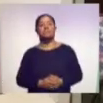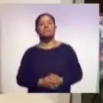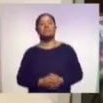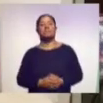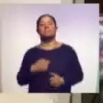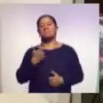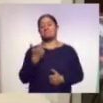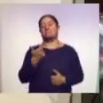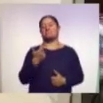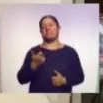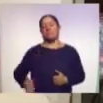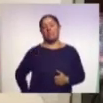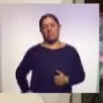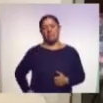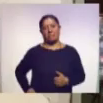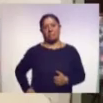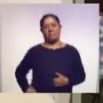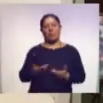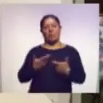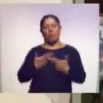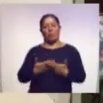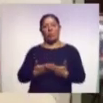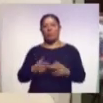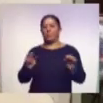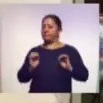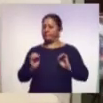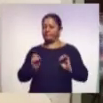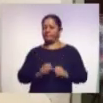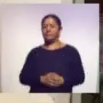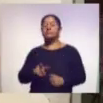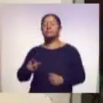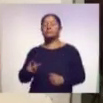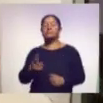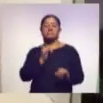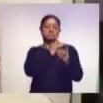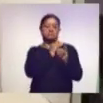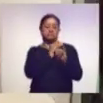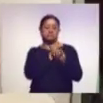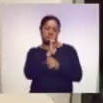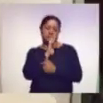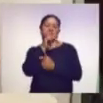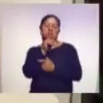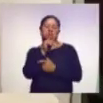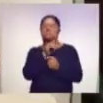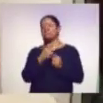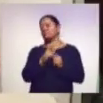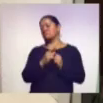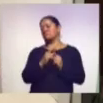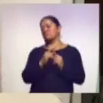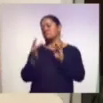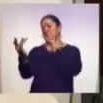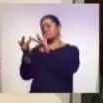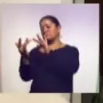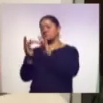mucho efectivo, entonces realizar mejor sus transacciones vía banca en línea. Entonces nosotros estamos